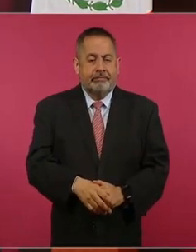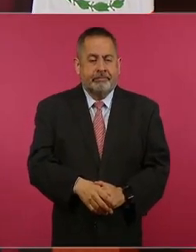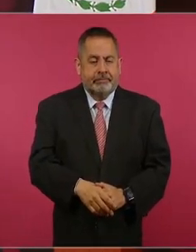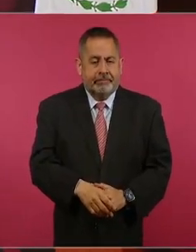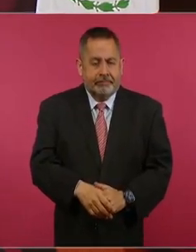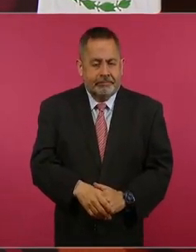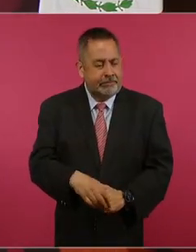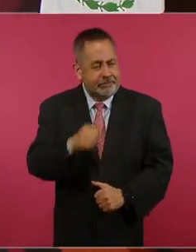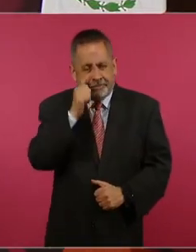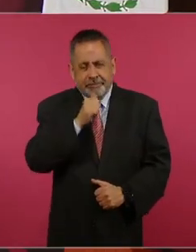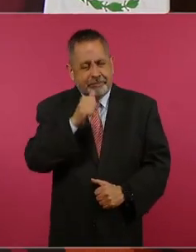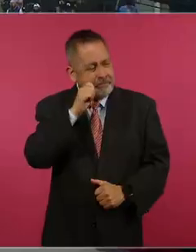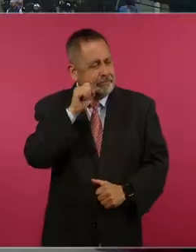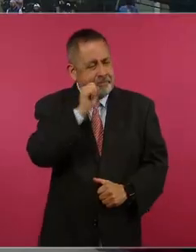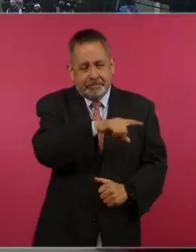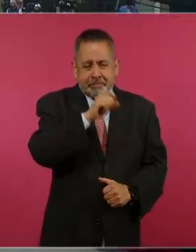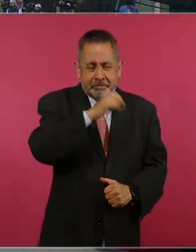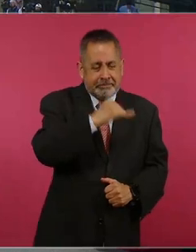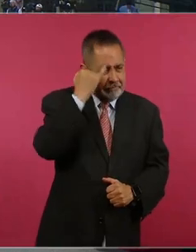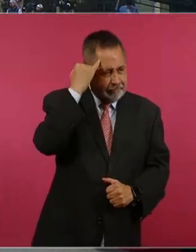siempre ha existido eso.